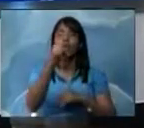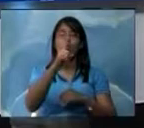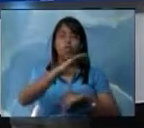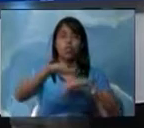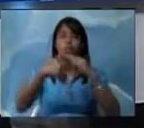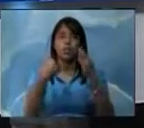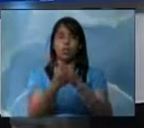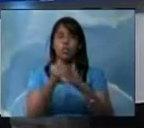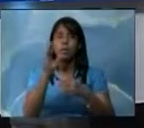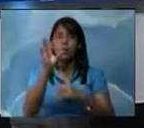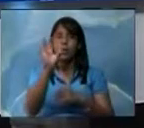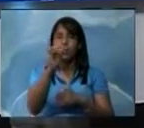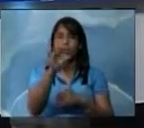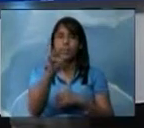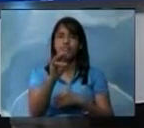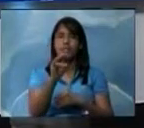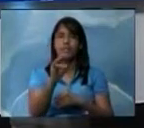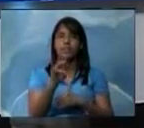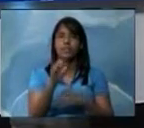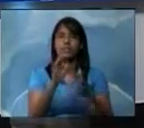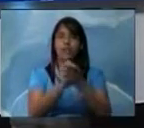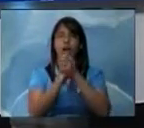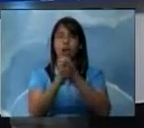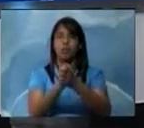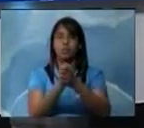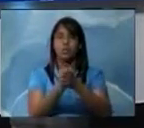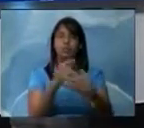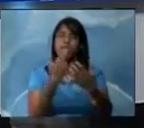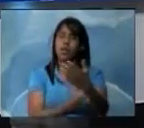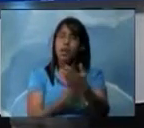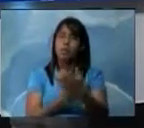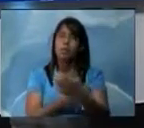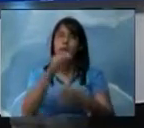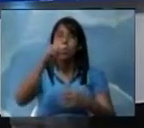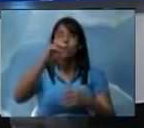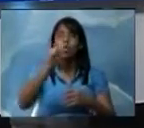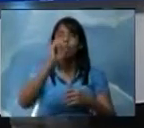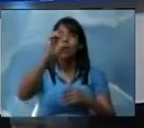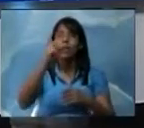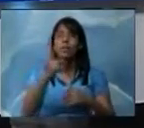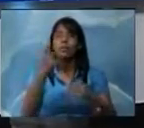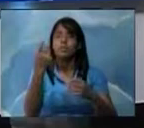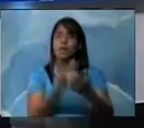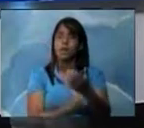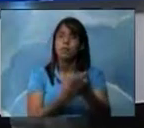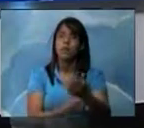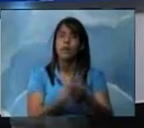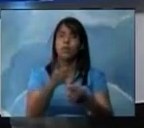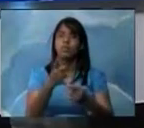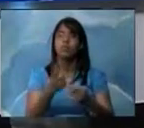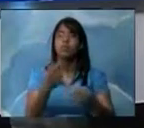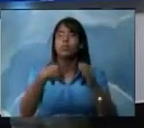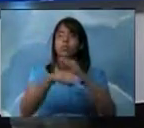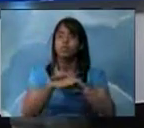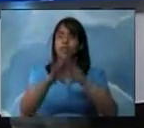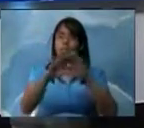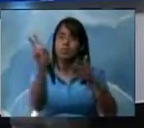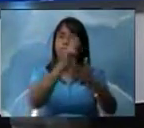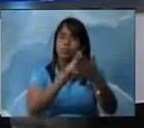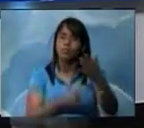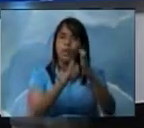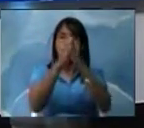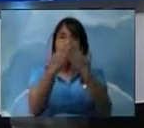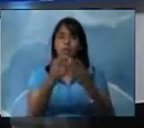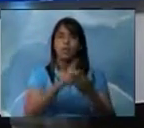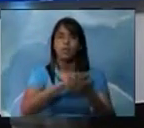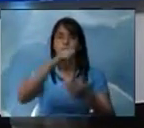1 hasta el 7. Amigo y hermano Maher Vance, mi hermanito Maher, nos va a estar dando lectura a